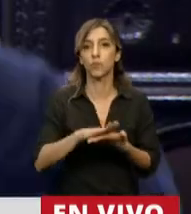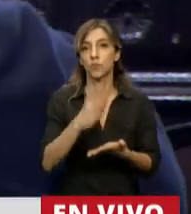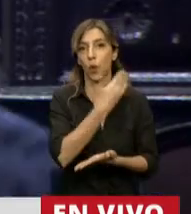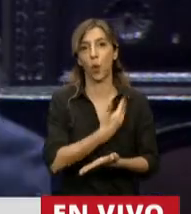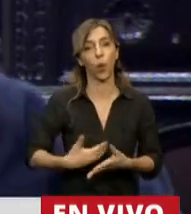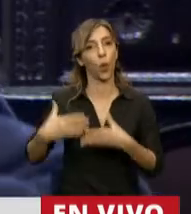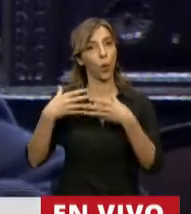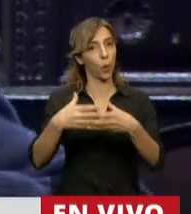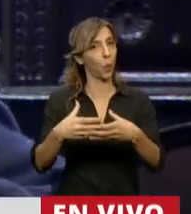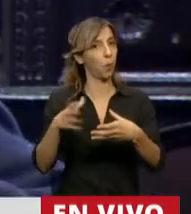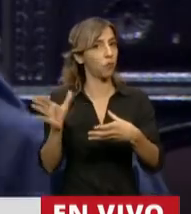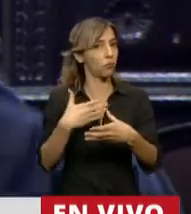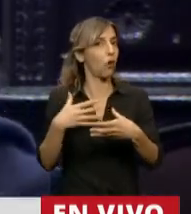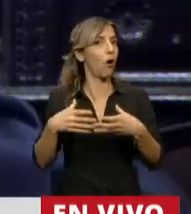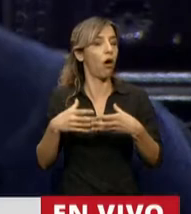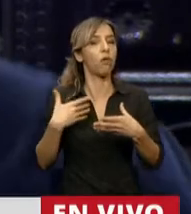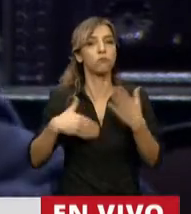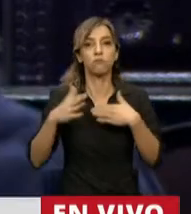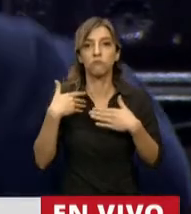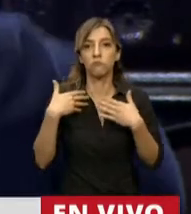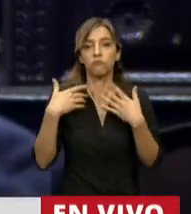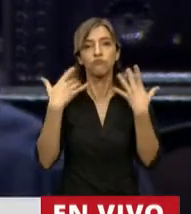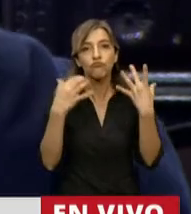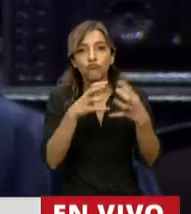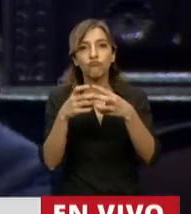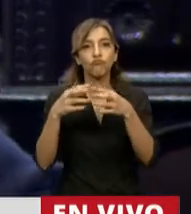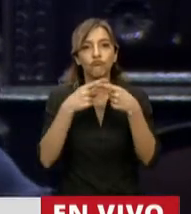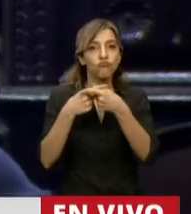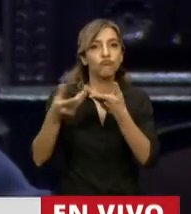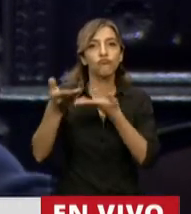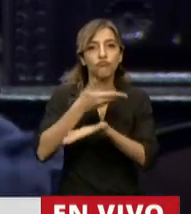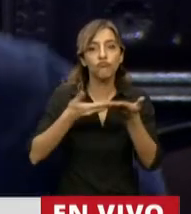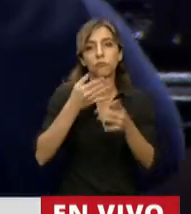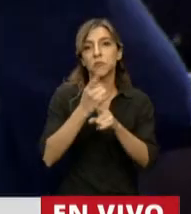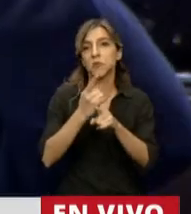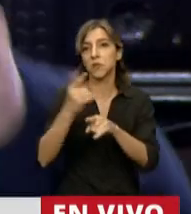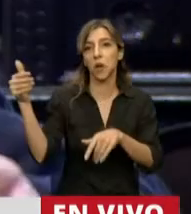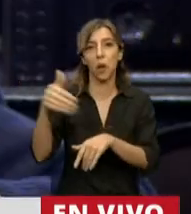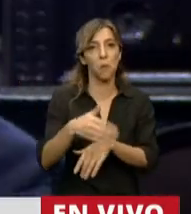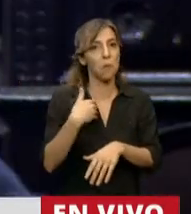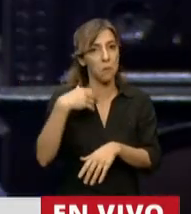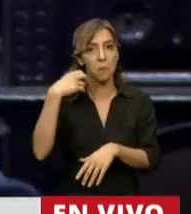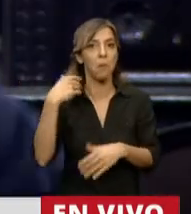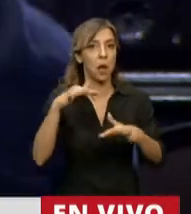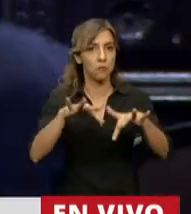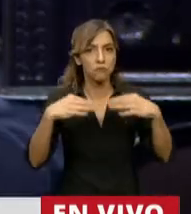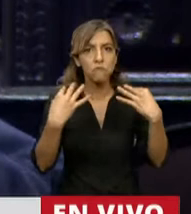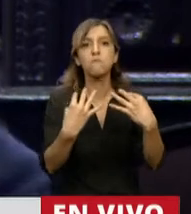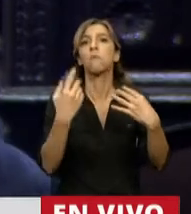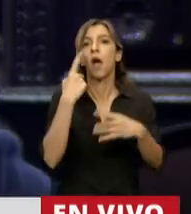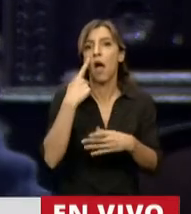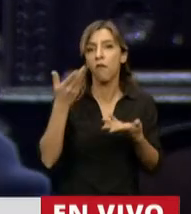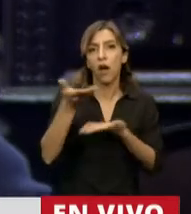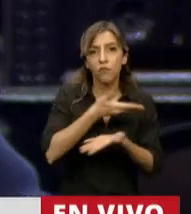que reiteradas veces viene a la Cámara a plantear absolutamente todos los debates, que han venido todos los ministros y que